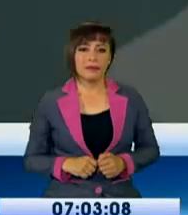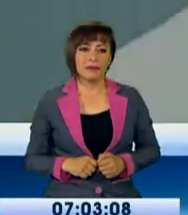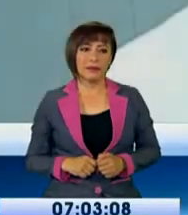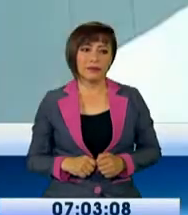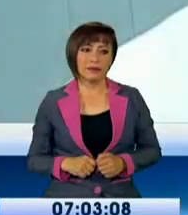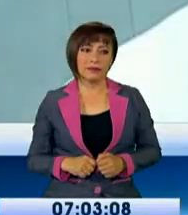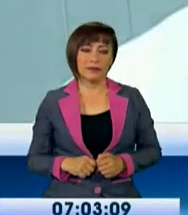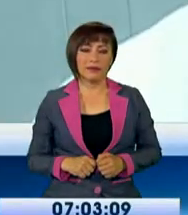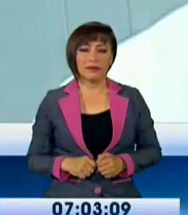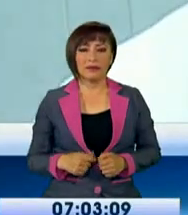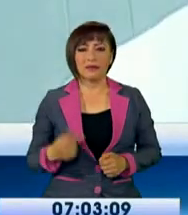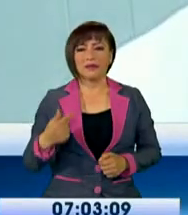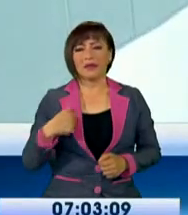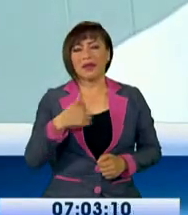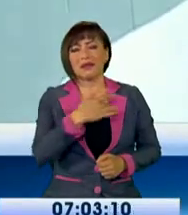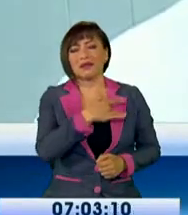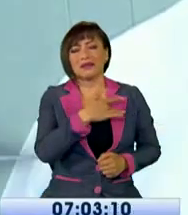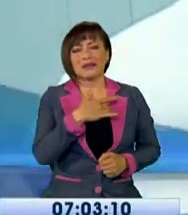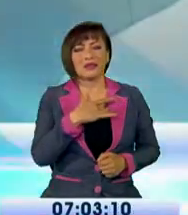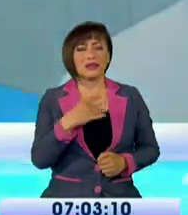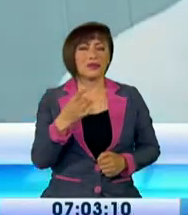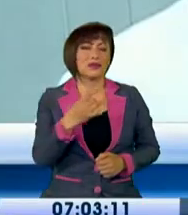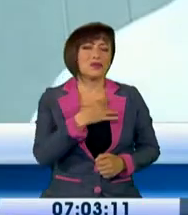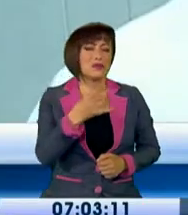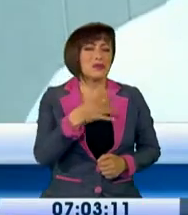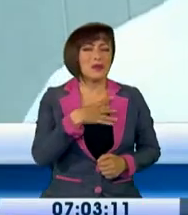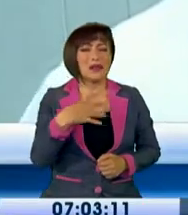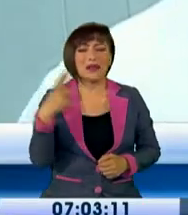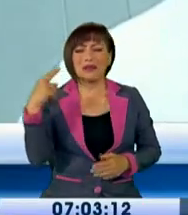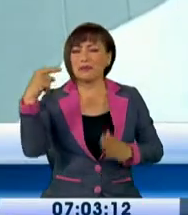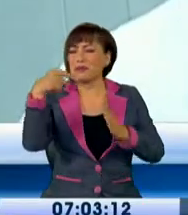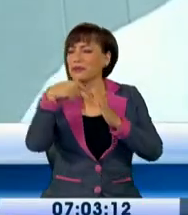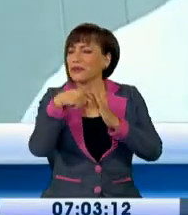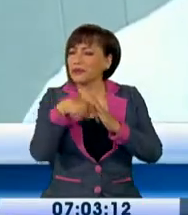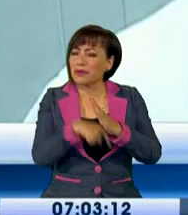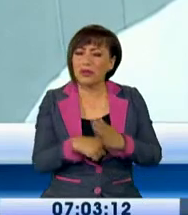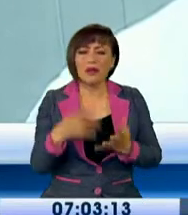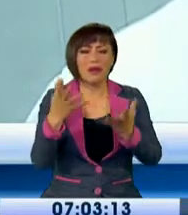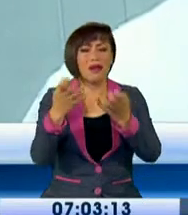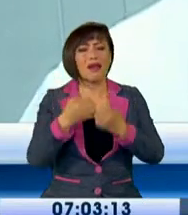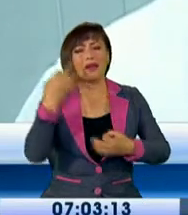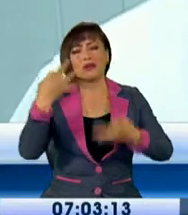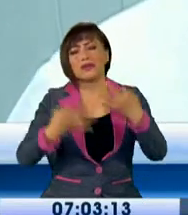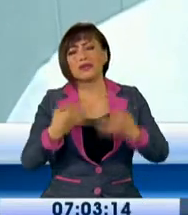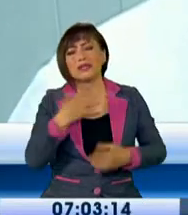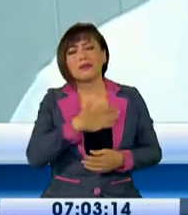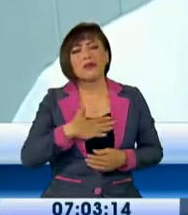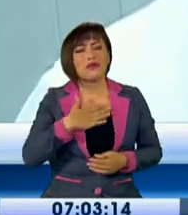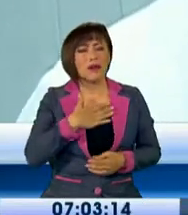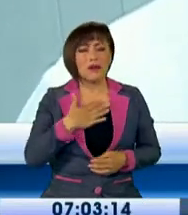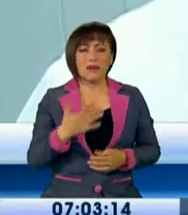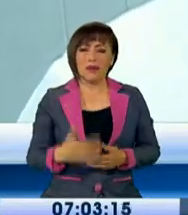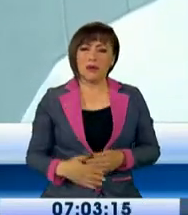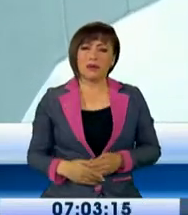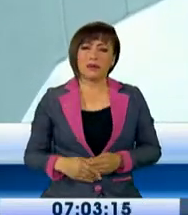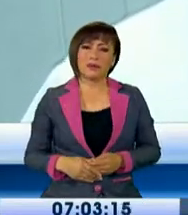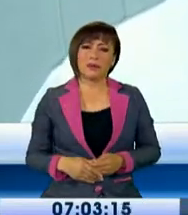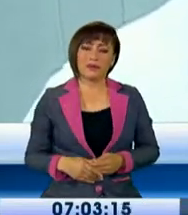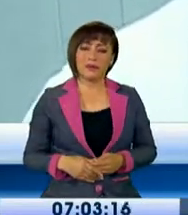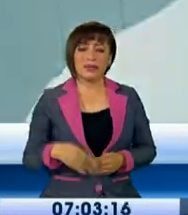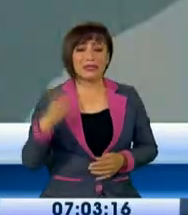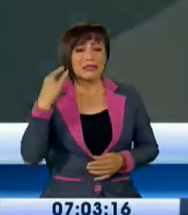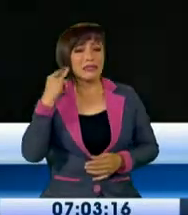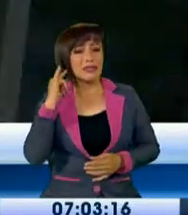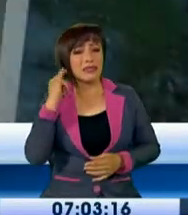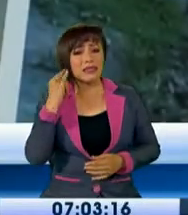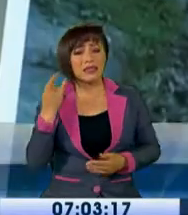Me embarga un dolor muy profundo. Yo lo único que pido es que se haga justicia, porque esto no puede quedar impune. Es una